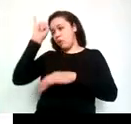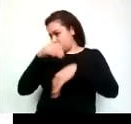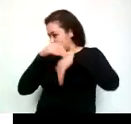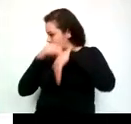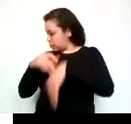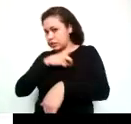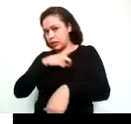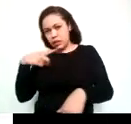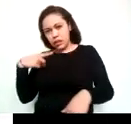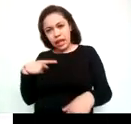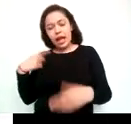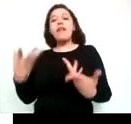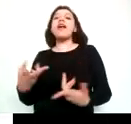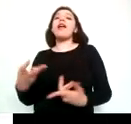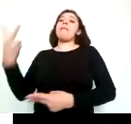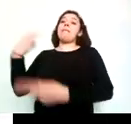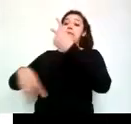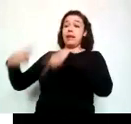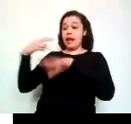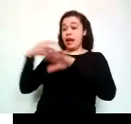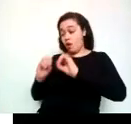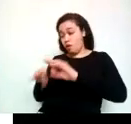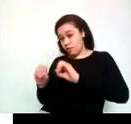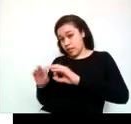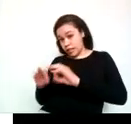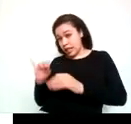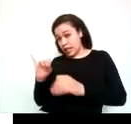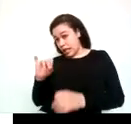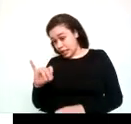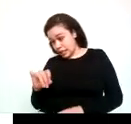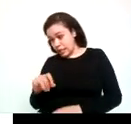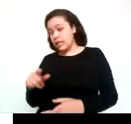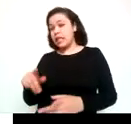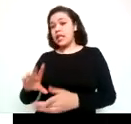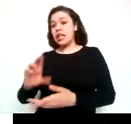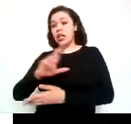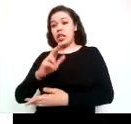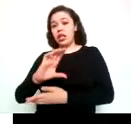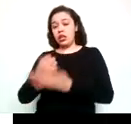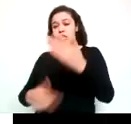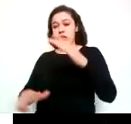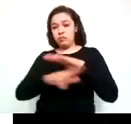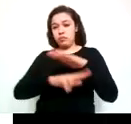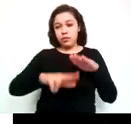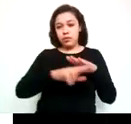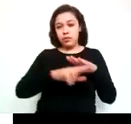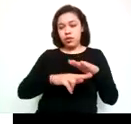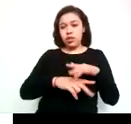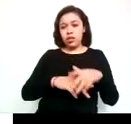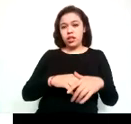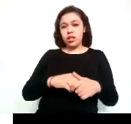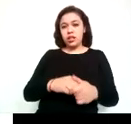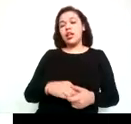viene a la oficina, etcétera, y está contratado por honorarios, no está contratado en el esquema correcto,